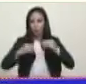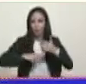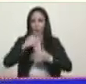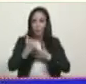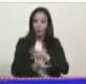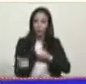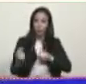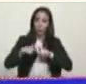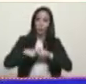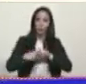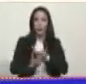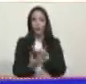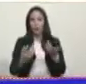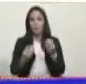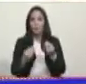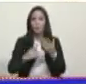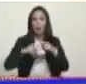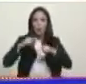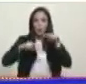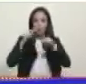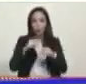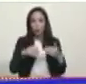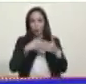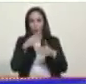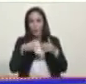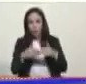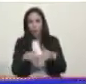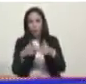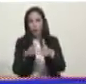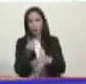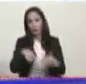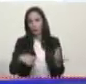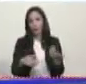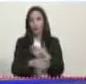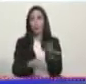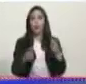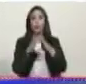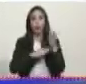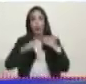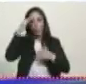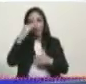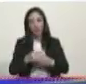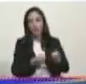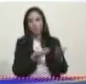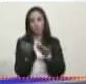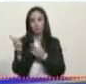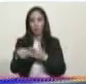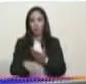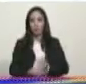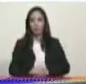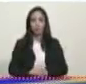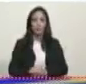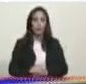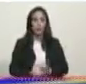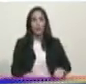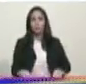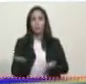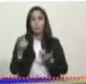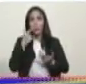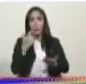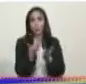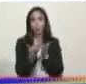la construcción de barcos de paz para nuestra Armada Bolivariana de Venezuela. Sí, bueno, adelante, presidente. Aquí vemos los